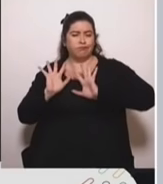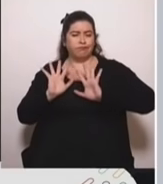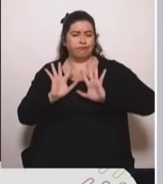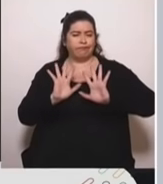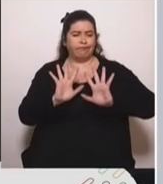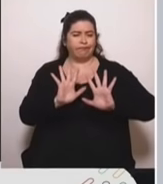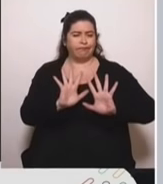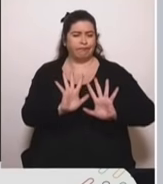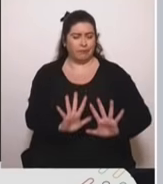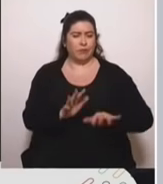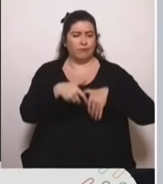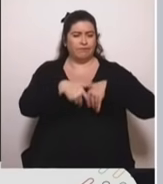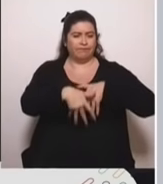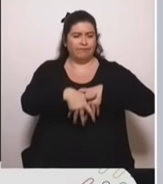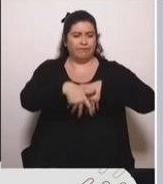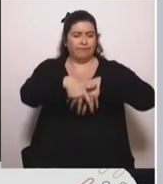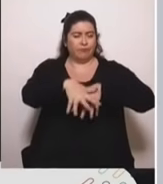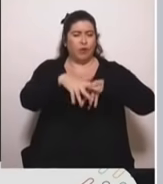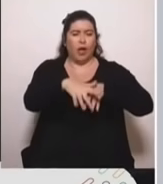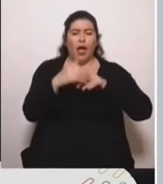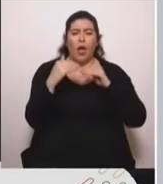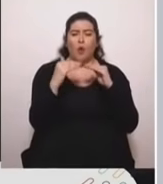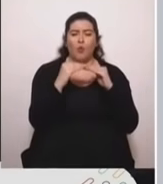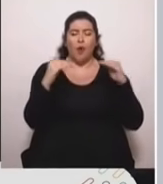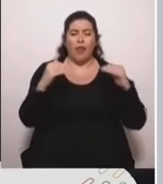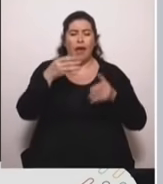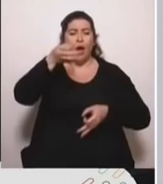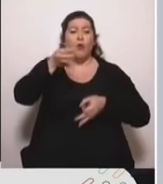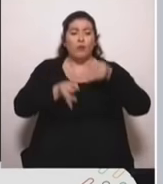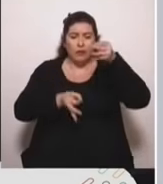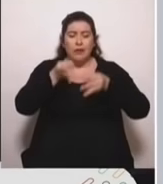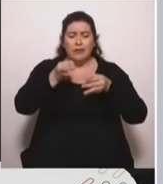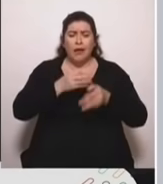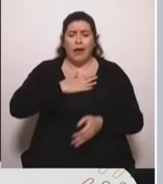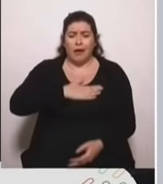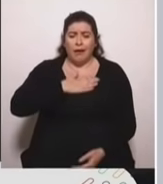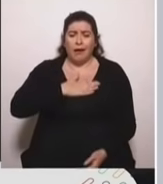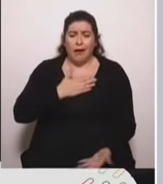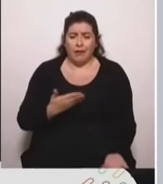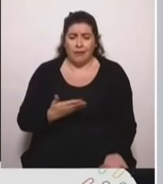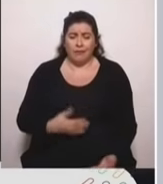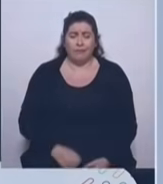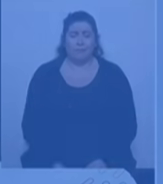mañana. Que tenga buen día. Muchas gracias a usted. Muy buenos días. Gracias, abogada.